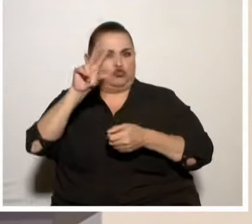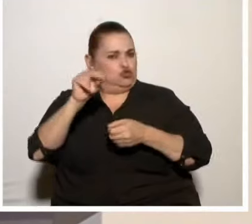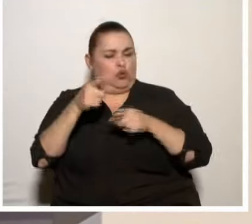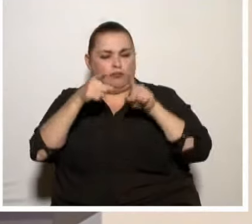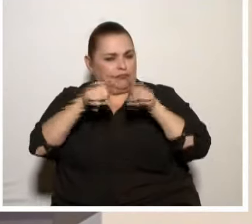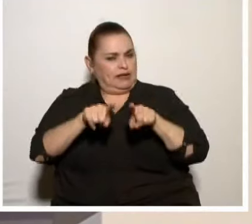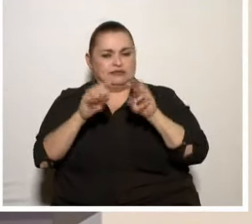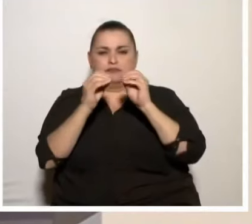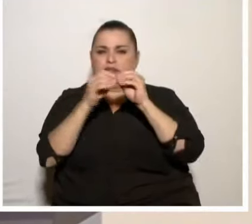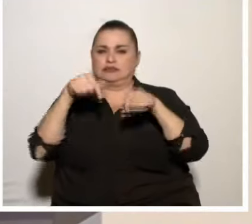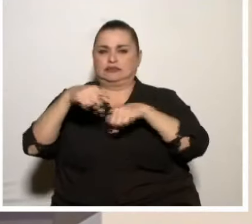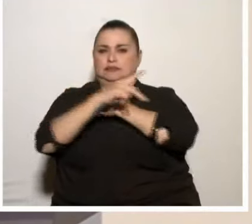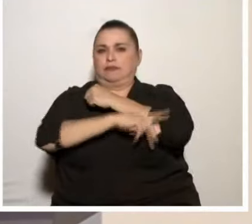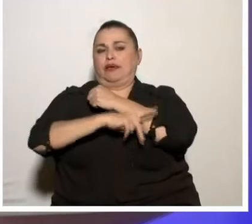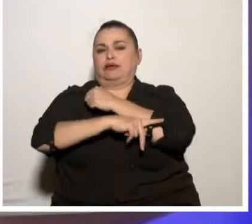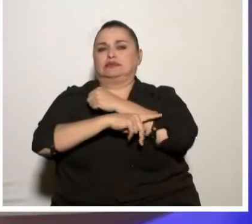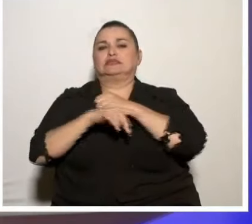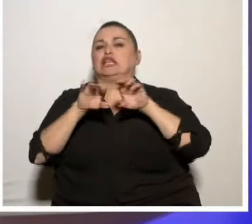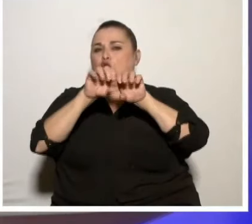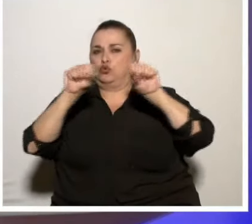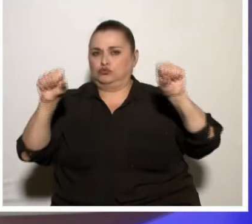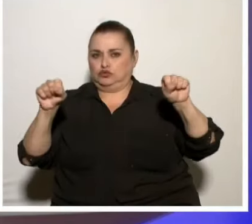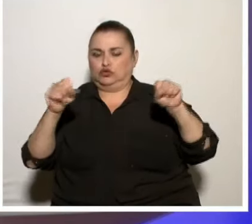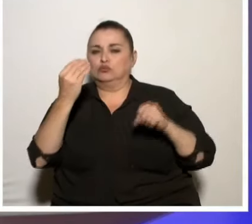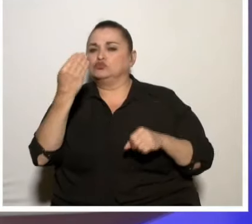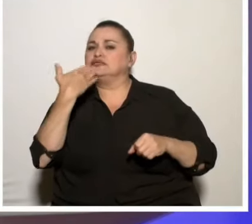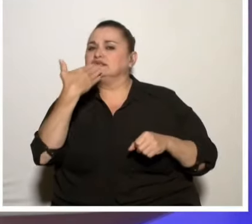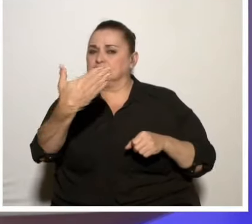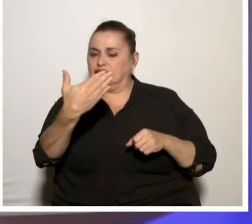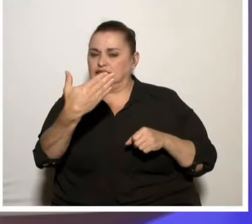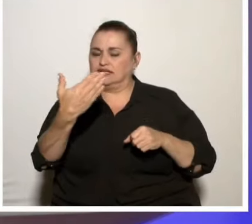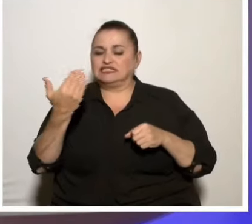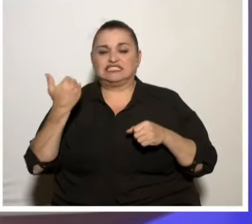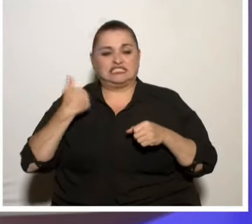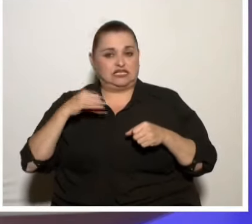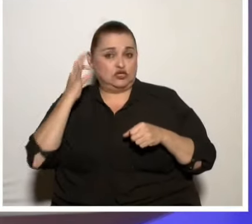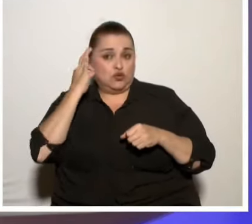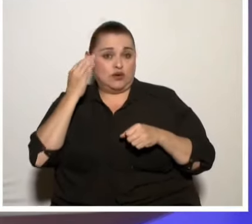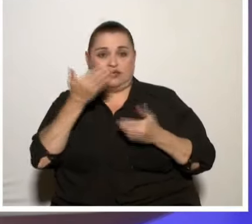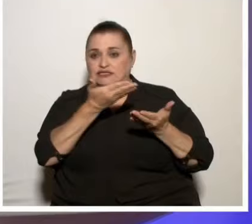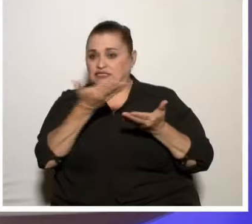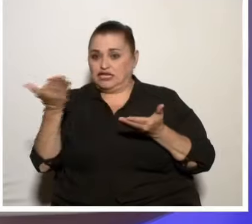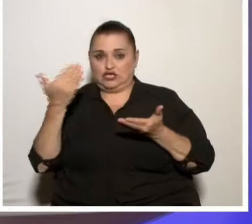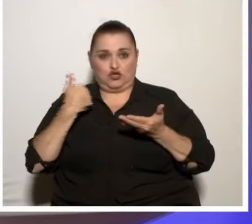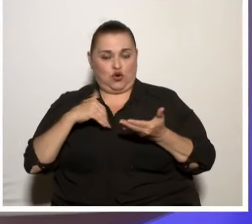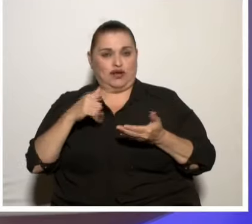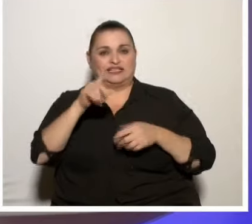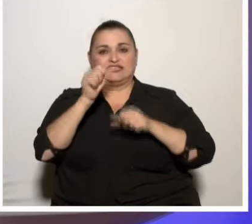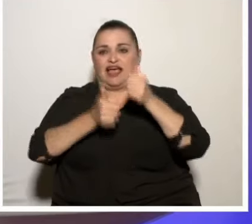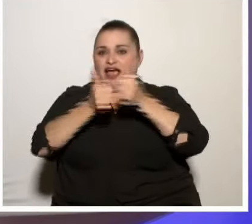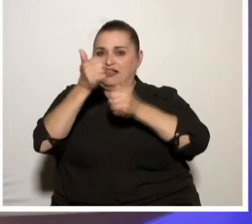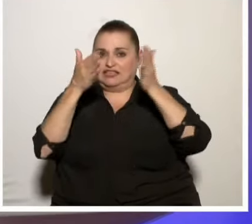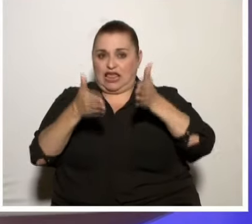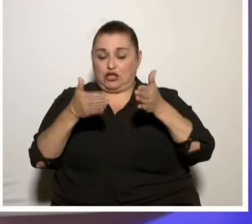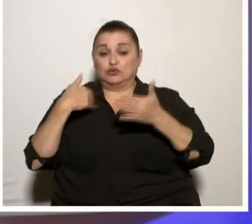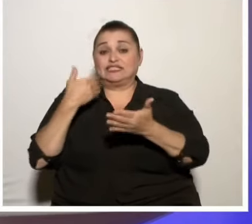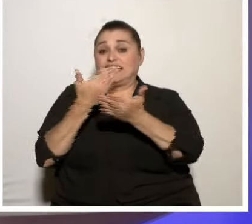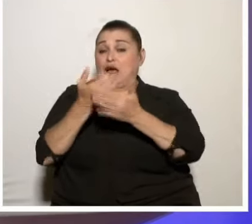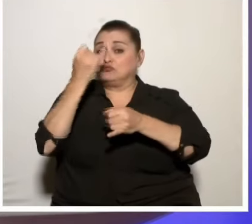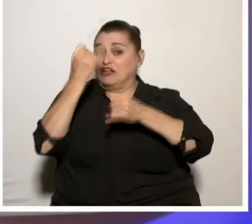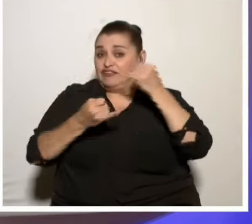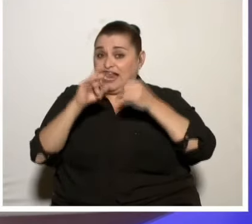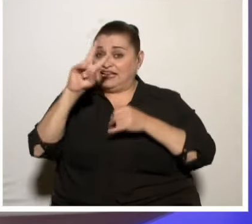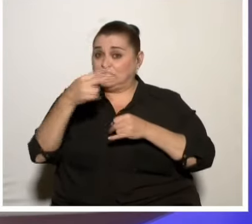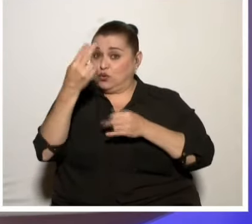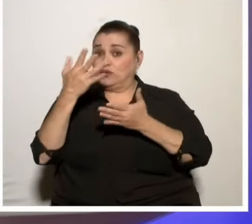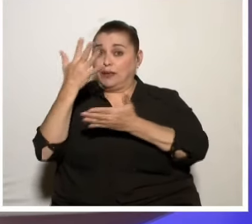más en este país la corrupción. Muchas gracias, señora y señores candidatos. Llegamos así al final de este segundo bloque.